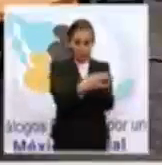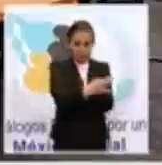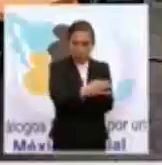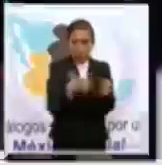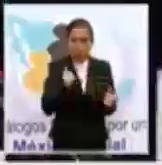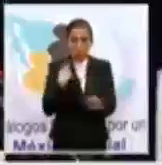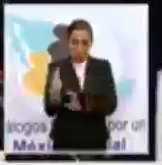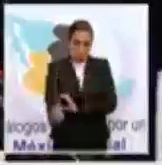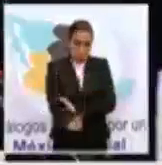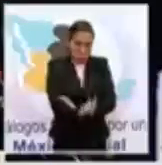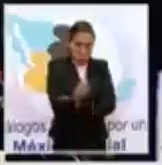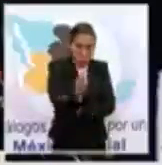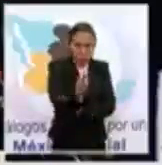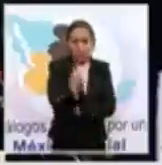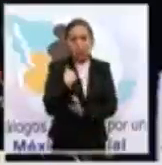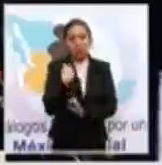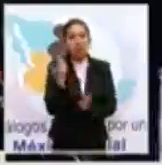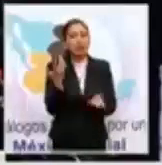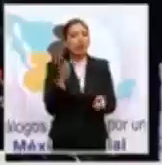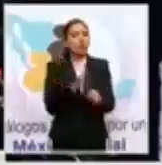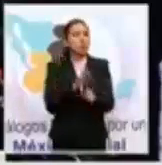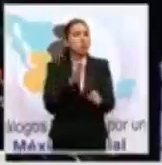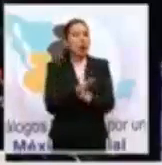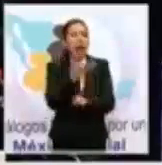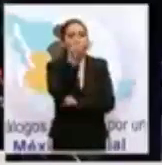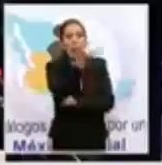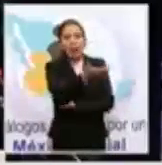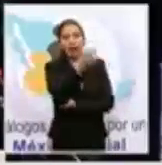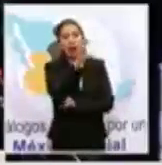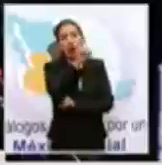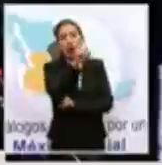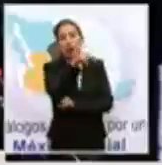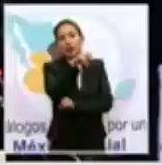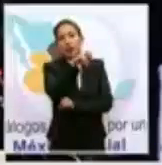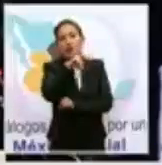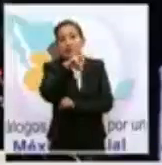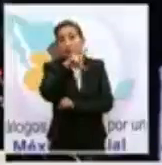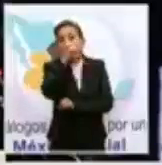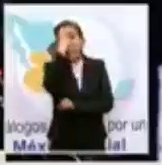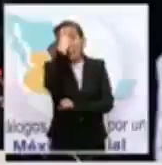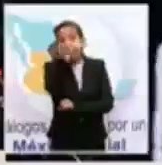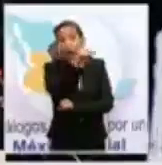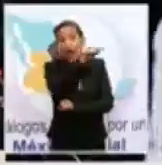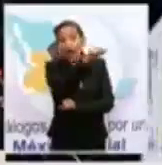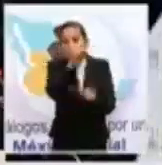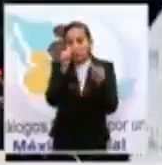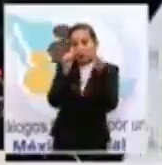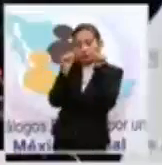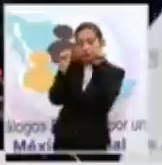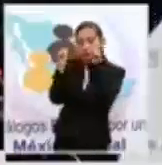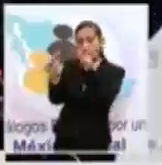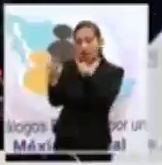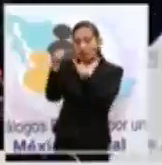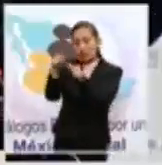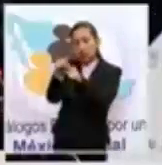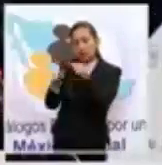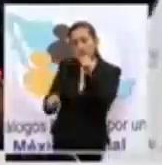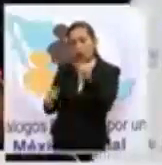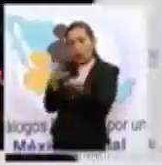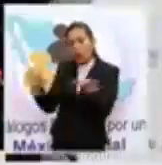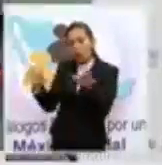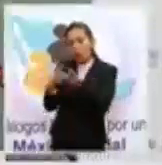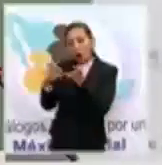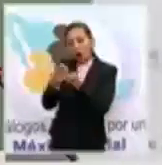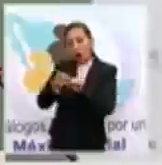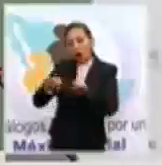sería, ¿qué pedirle al Coneval para que tome en cuenta estas variables de cohesión